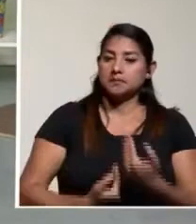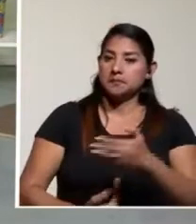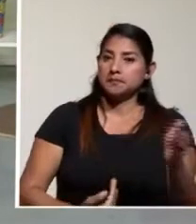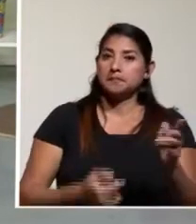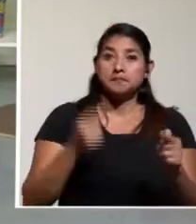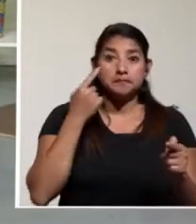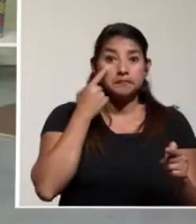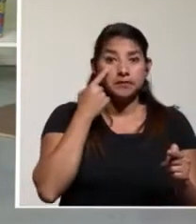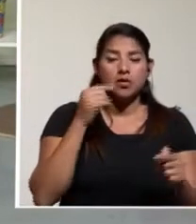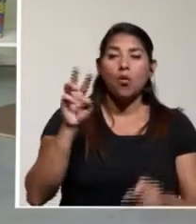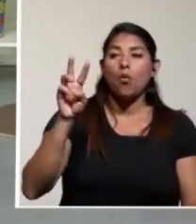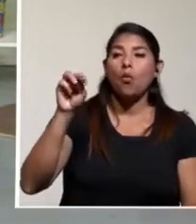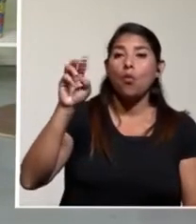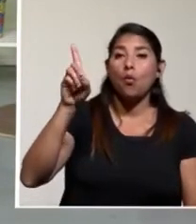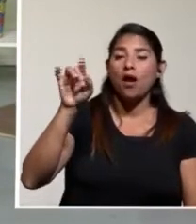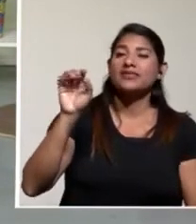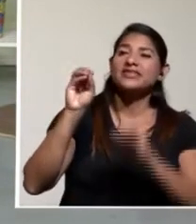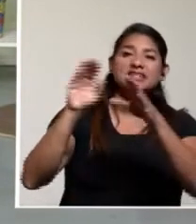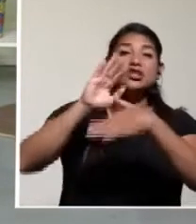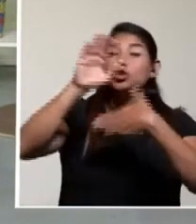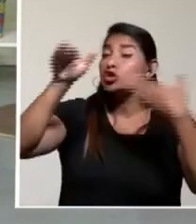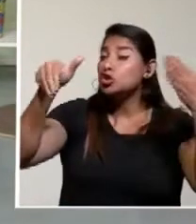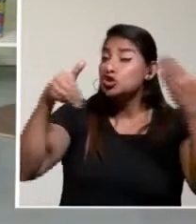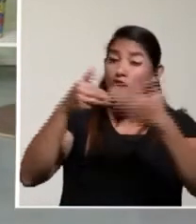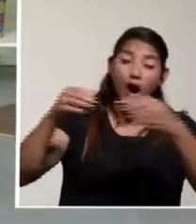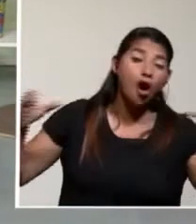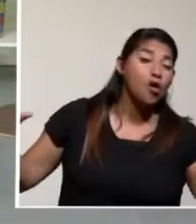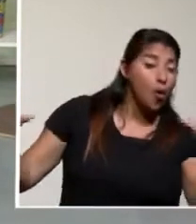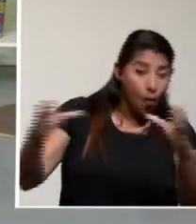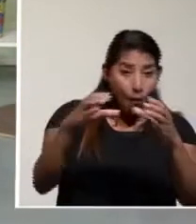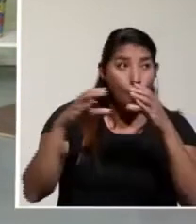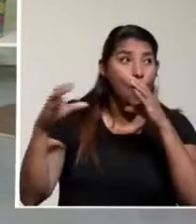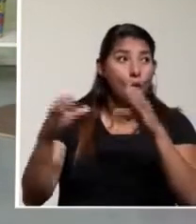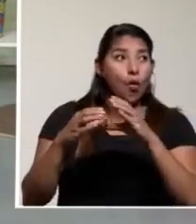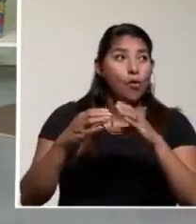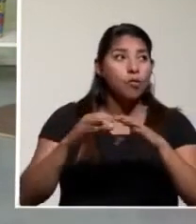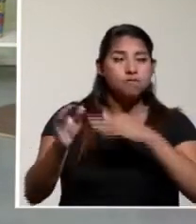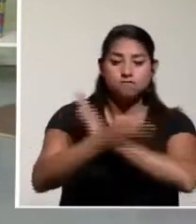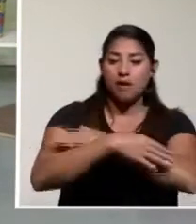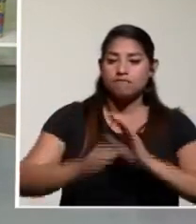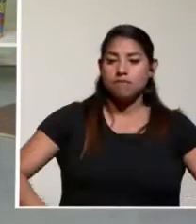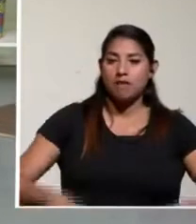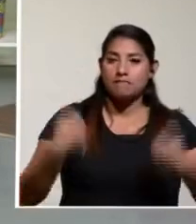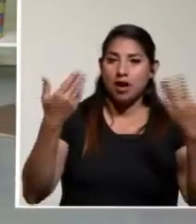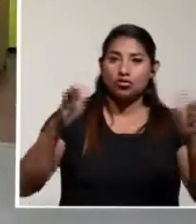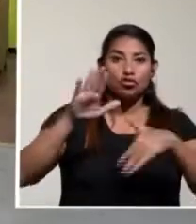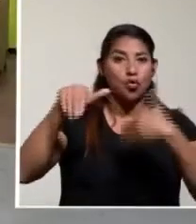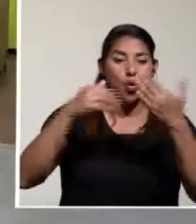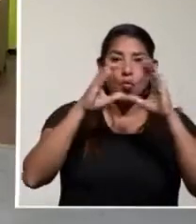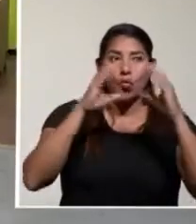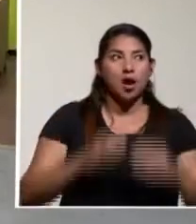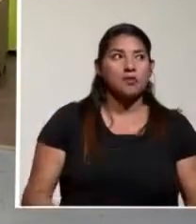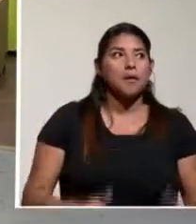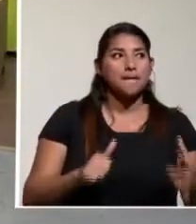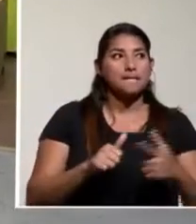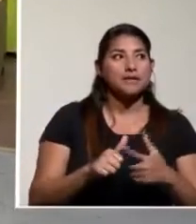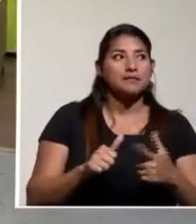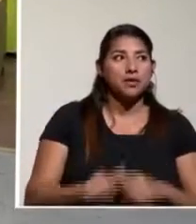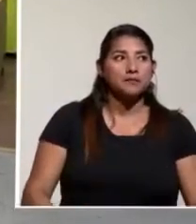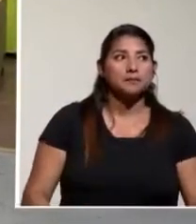y cuando Niña Gwen diga todo junto, es porque vamos a trabajar. Entonces uno de los pasos es